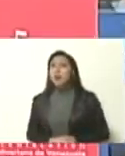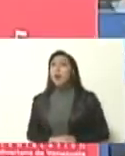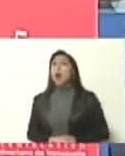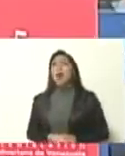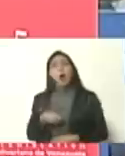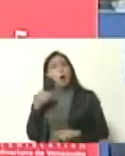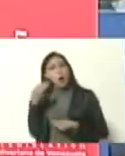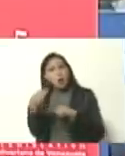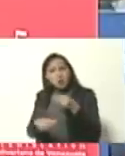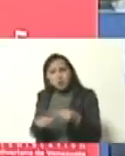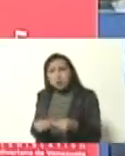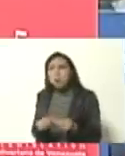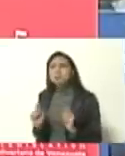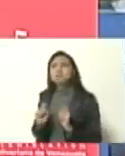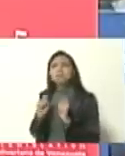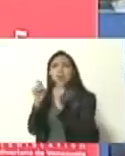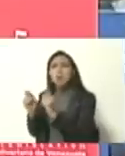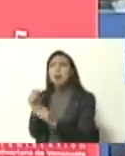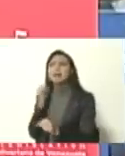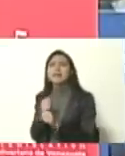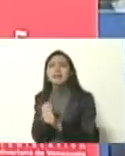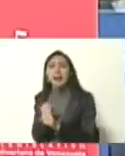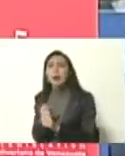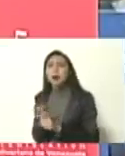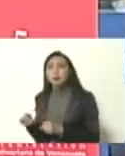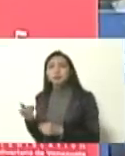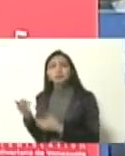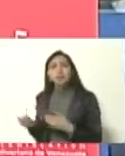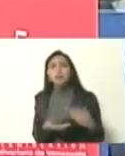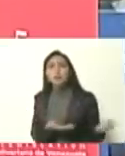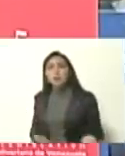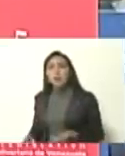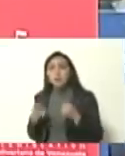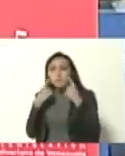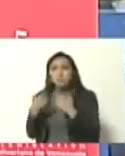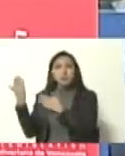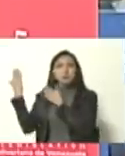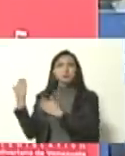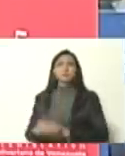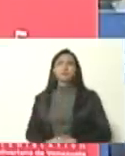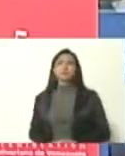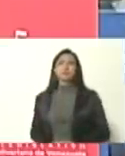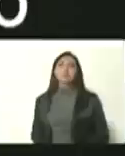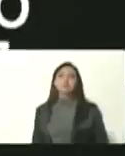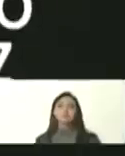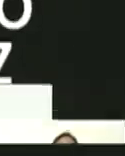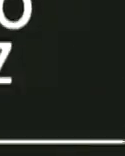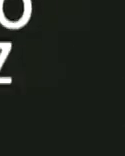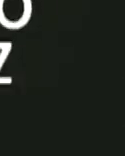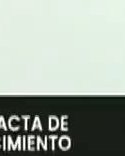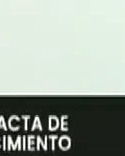fue encomendada de neutralizar una base de radares aquí en Venezuela. Adelante, video.